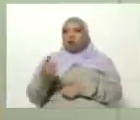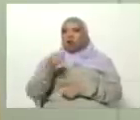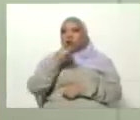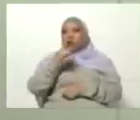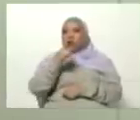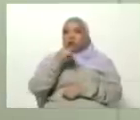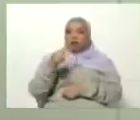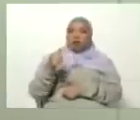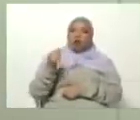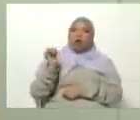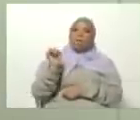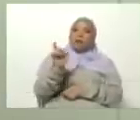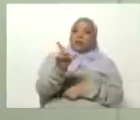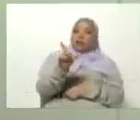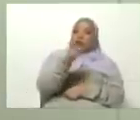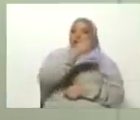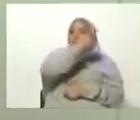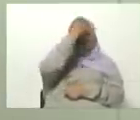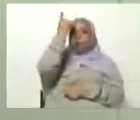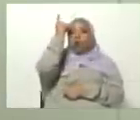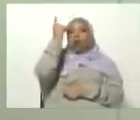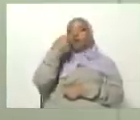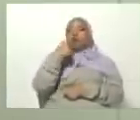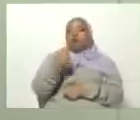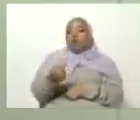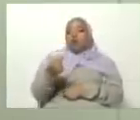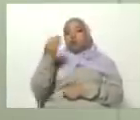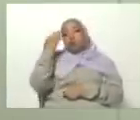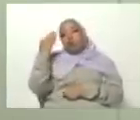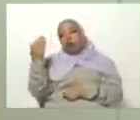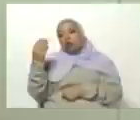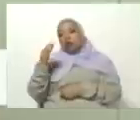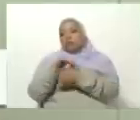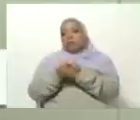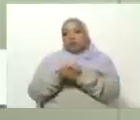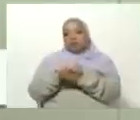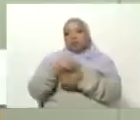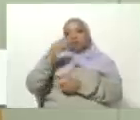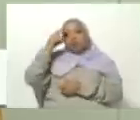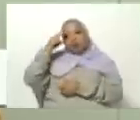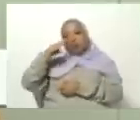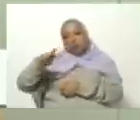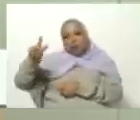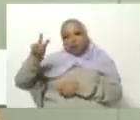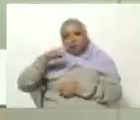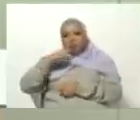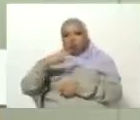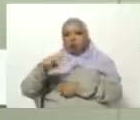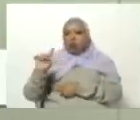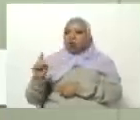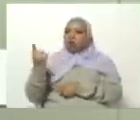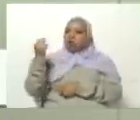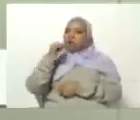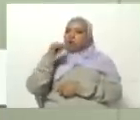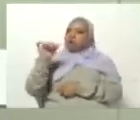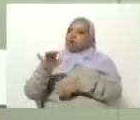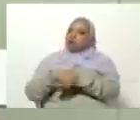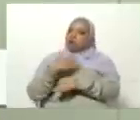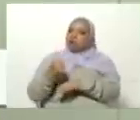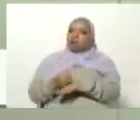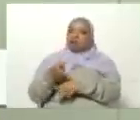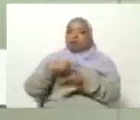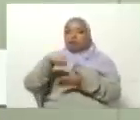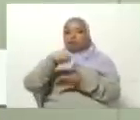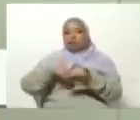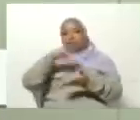vicepresidente de la Tolda Roja destacó que saluda el diálogo en México y que el principal beneficiado de la firma